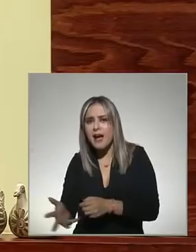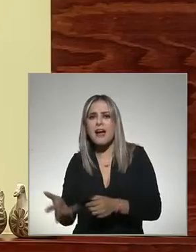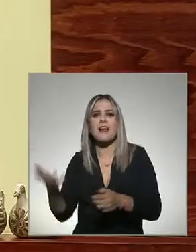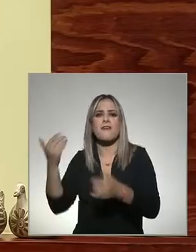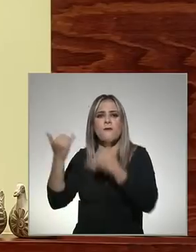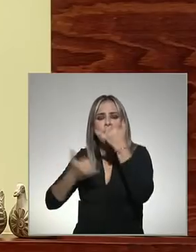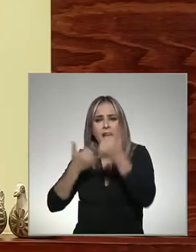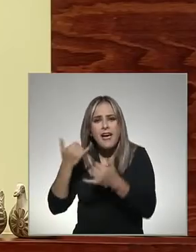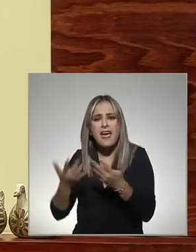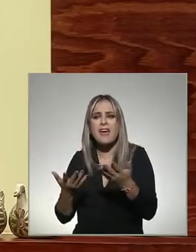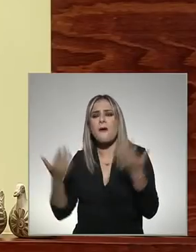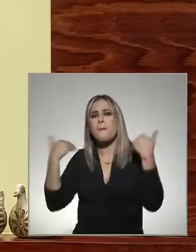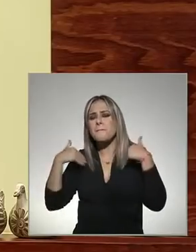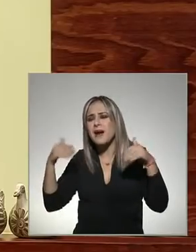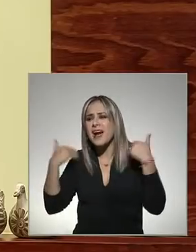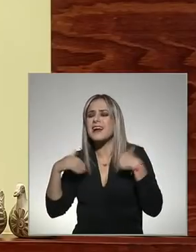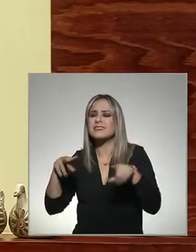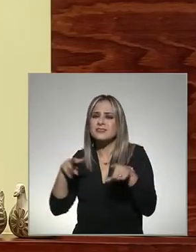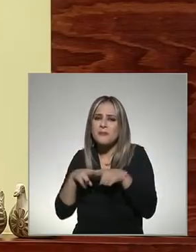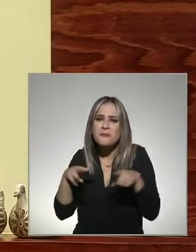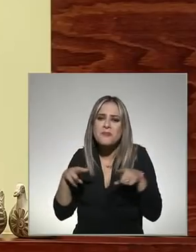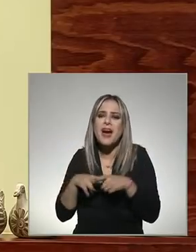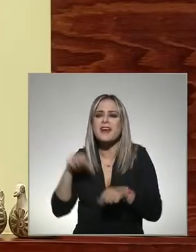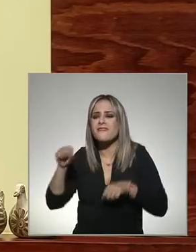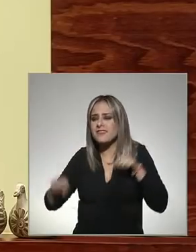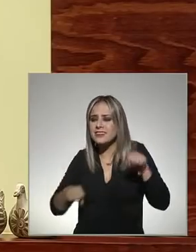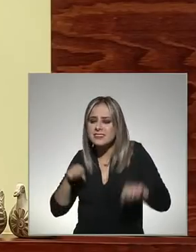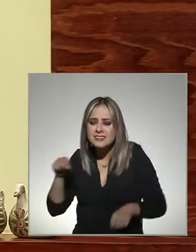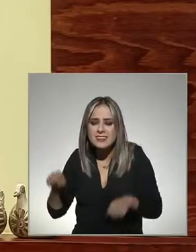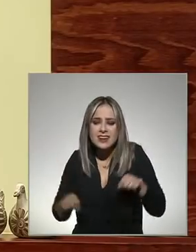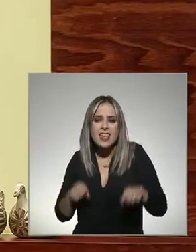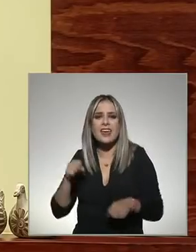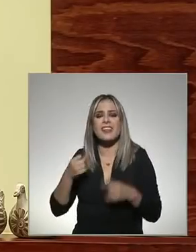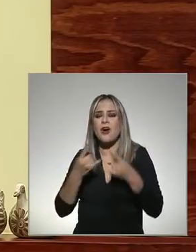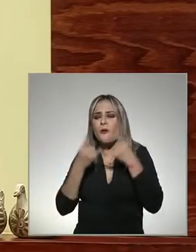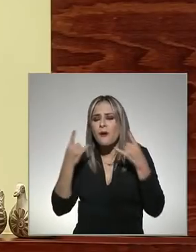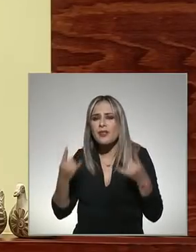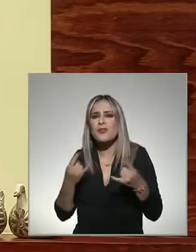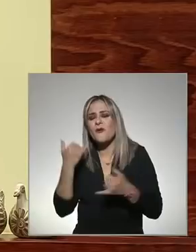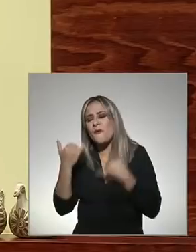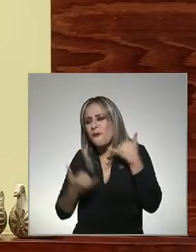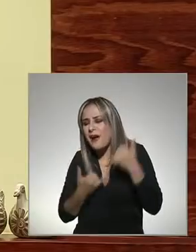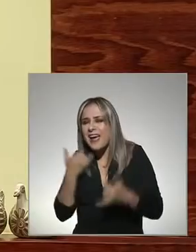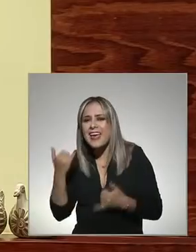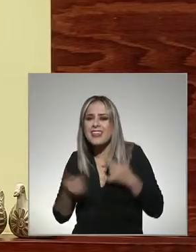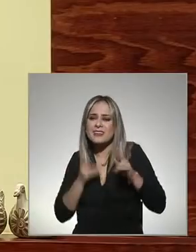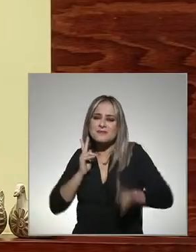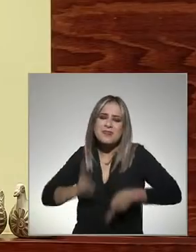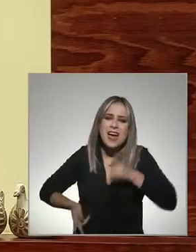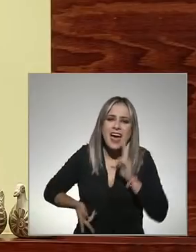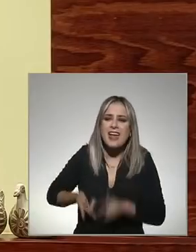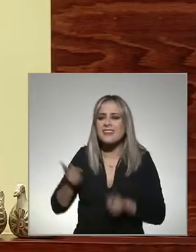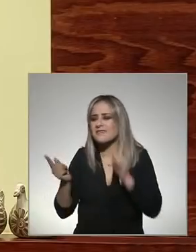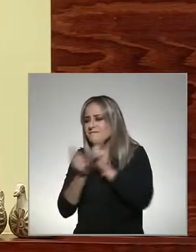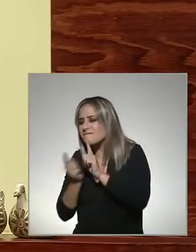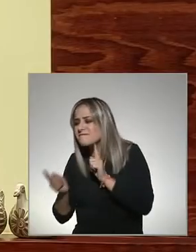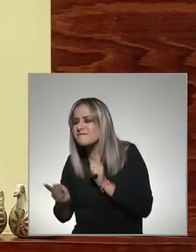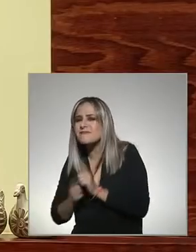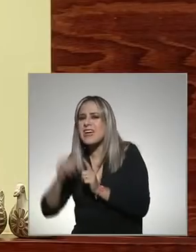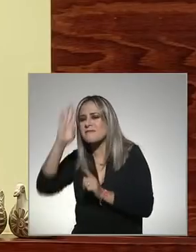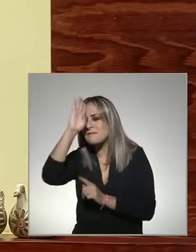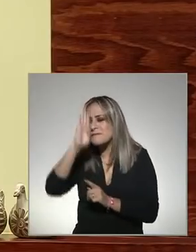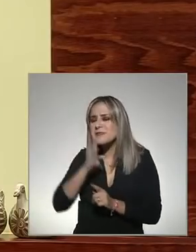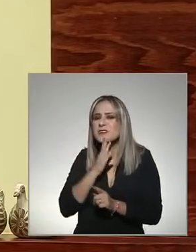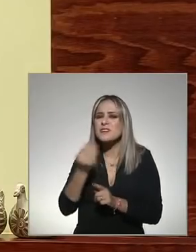los paseos en el parque y las bicicletas, los cuentos y las anécdotas familiares y esas merienditas con